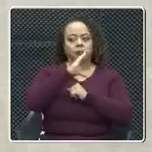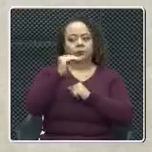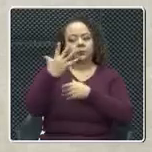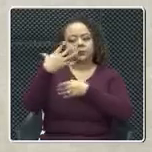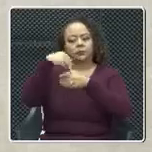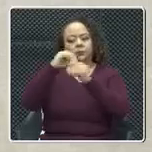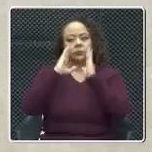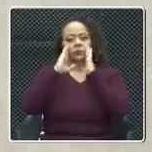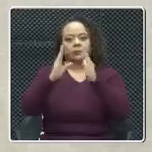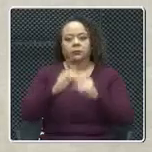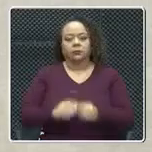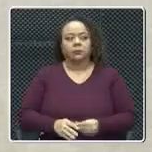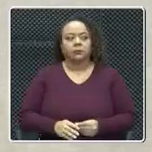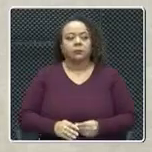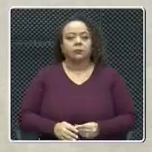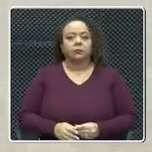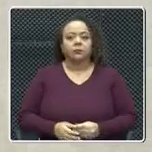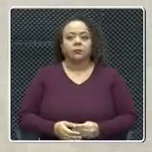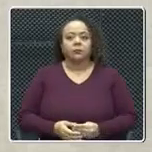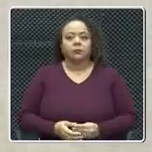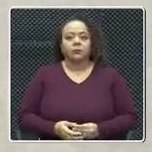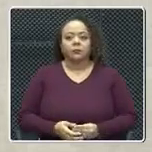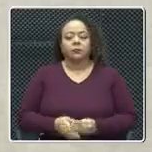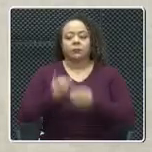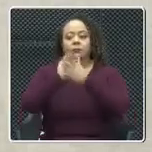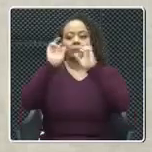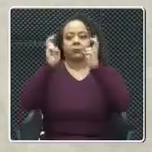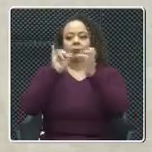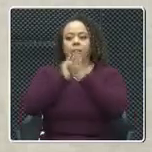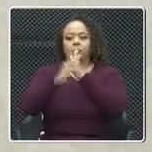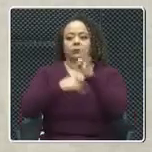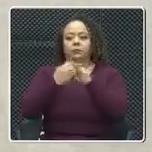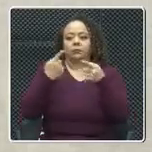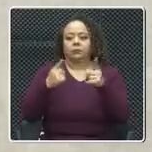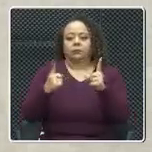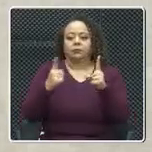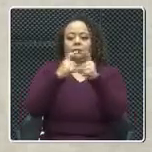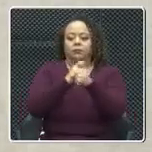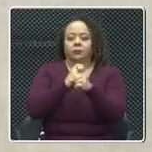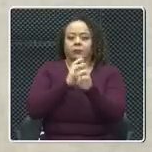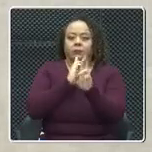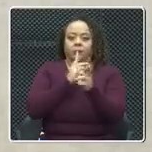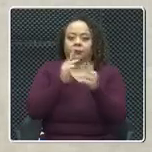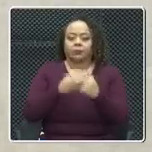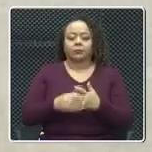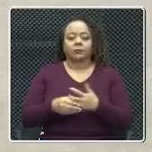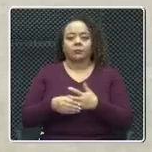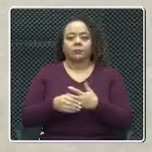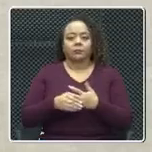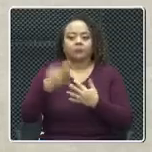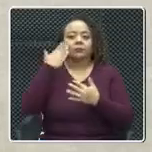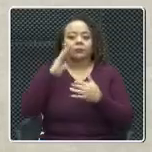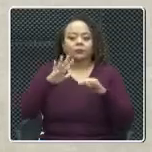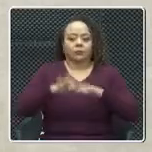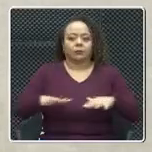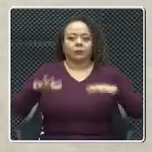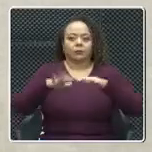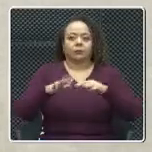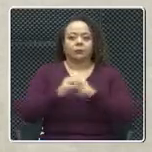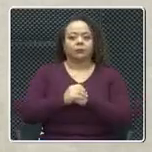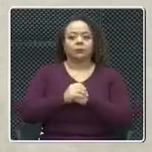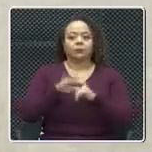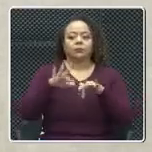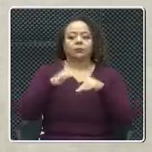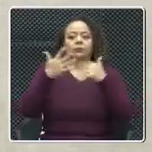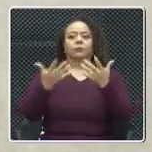parte de la atención. Vamos a ver, en este tema a veces ese tipo de casos es complejo, claro, contestarlos por porque no conoce uno el contexto, uh-huh, ¿verdad? Cómo